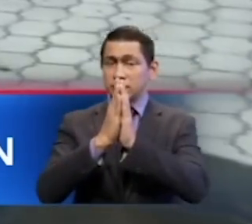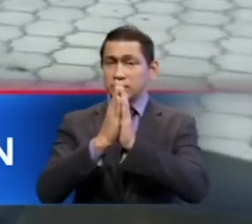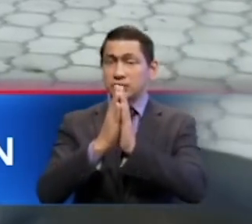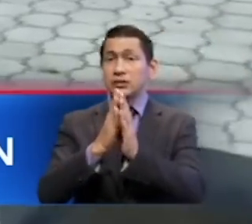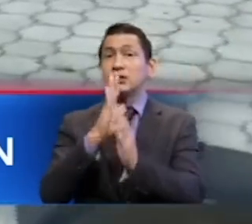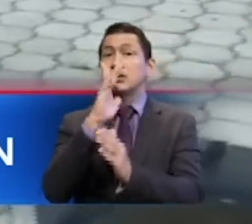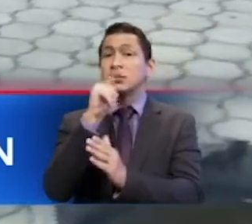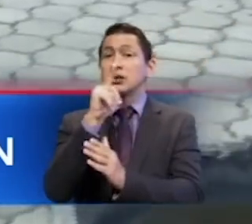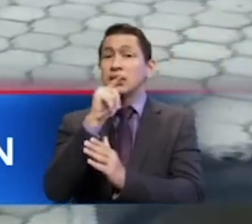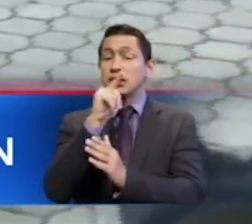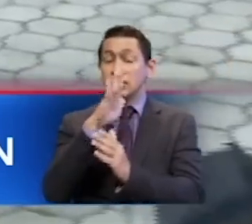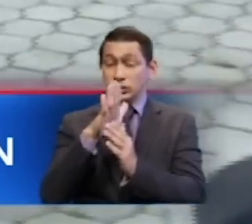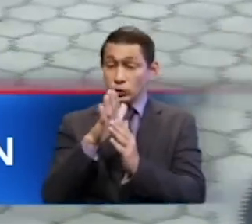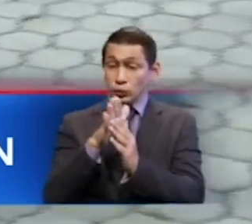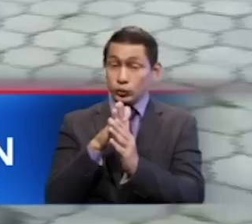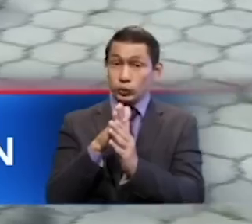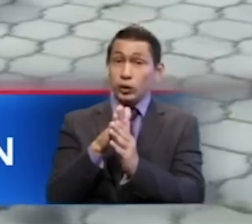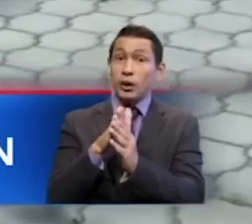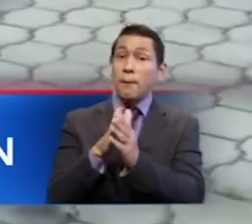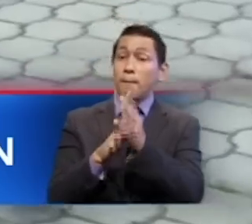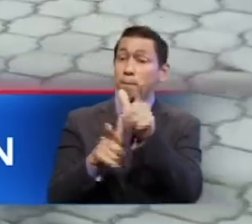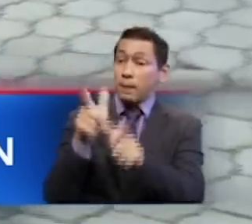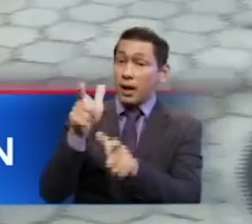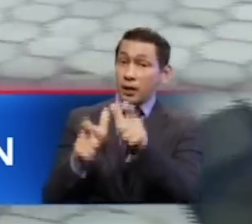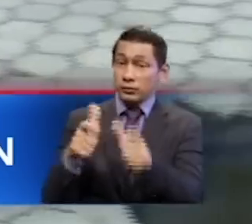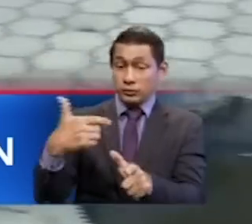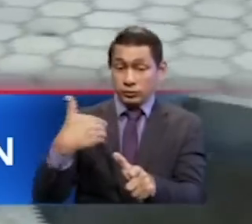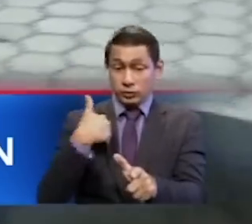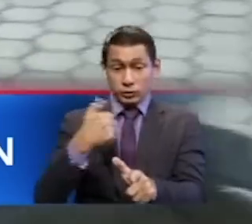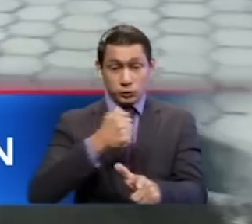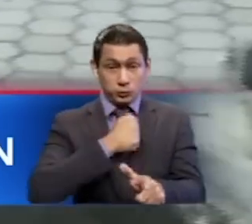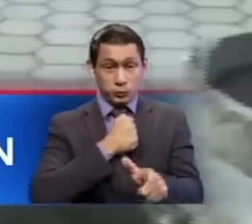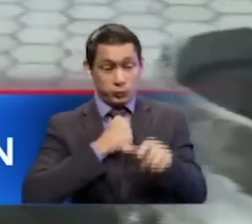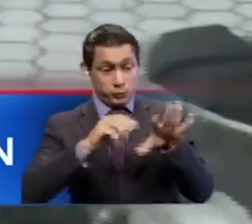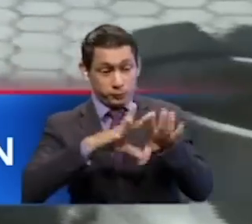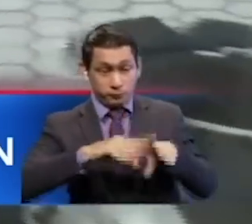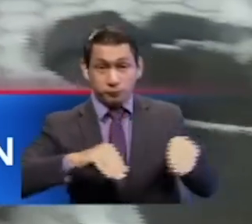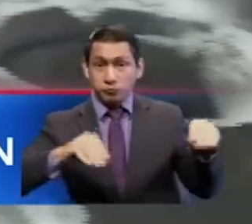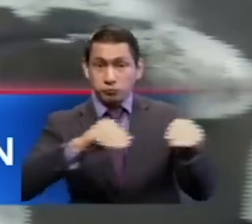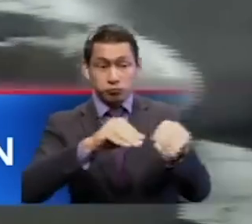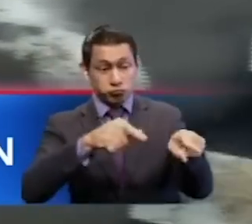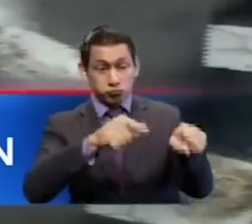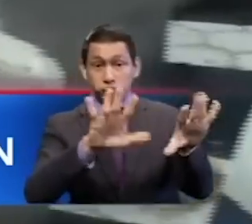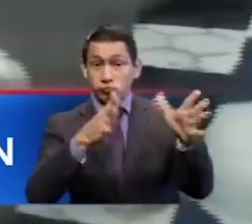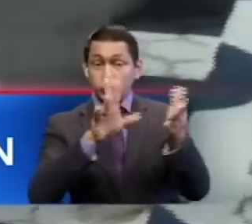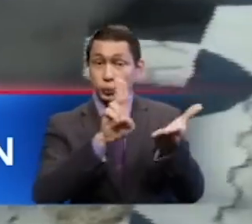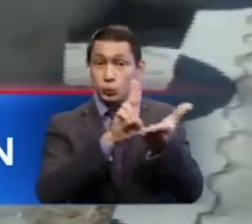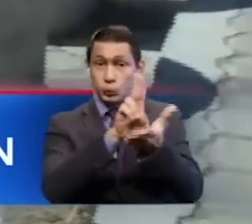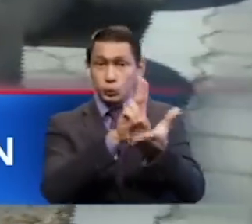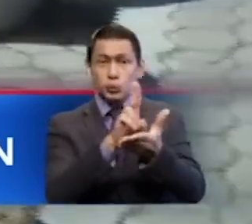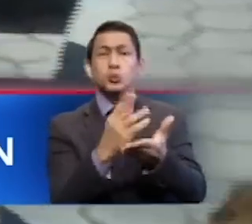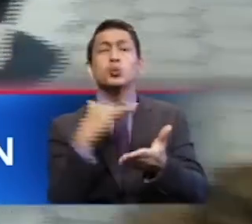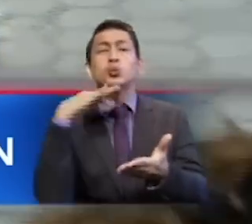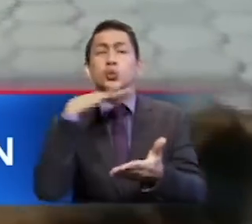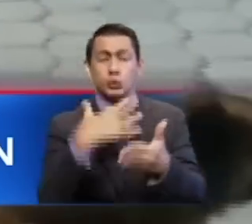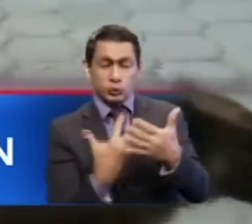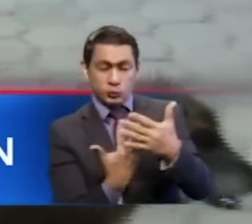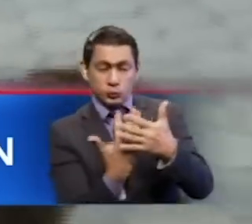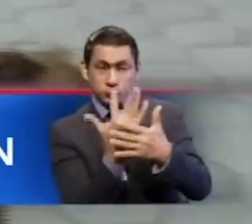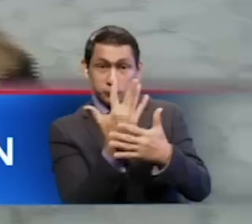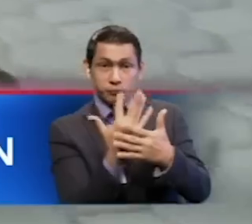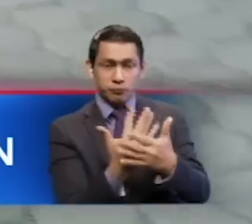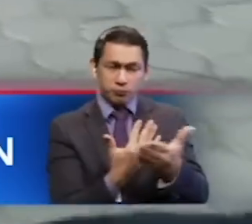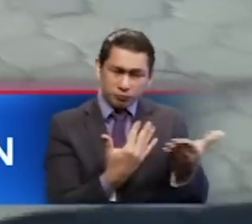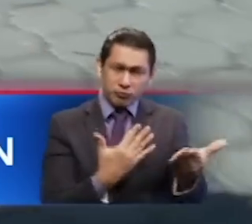que tienen los terrenos abandonados y botados y con llenos de maleza, lo que